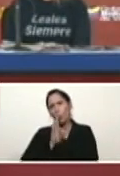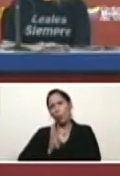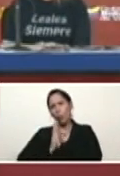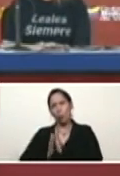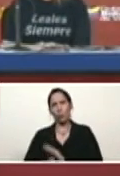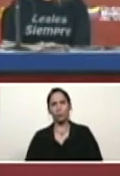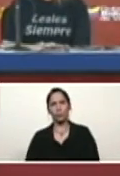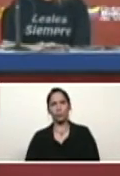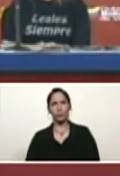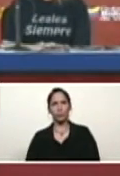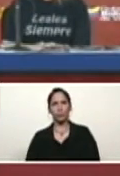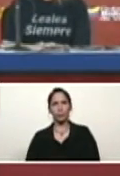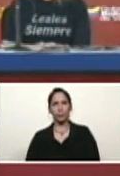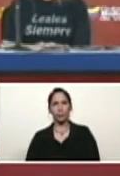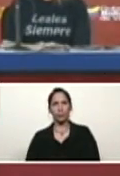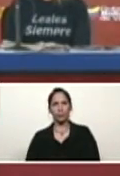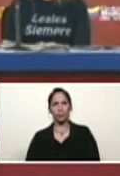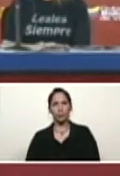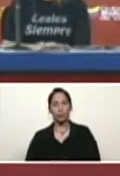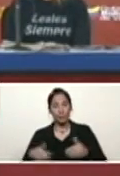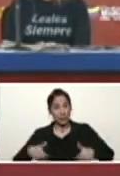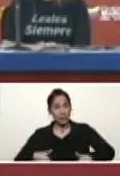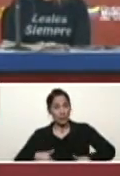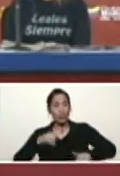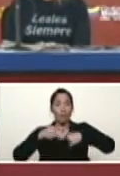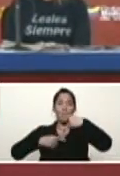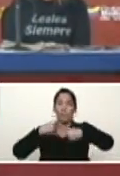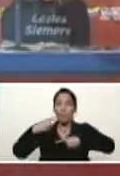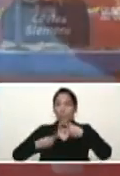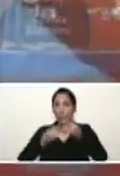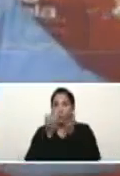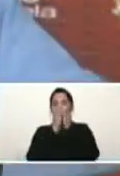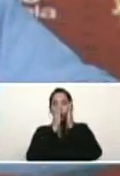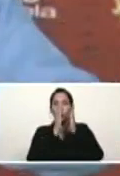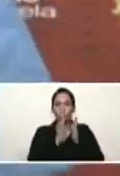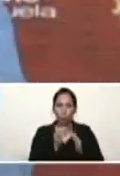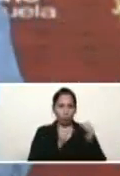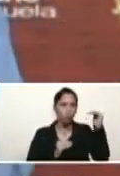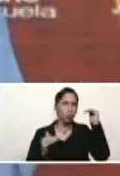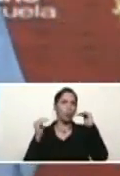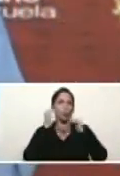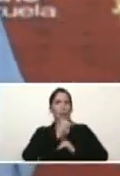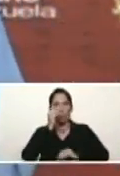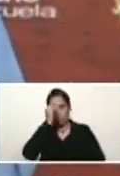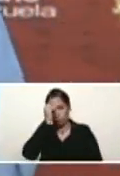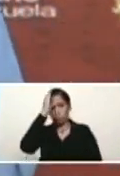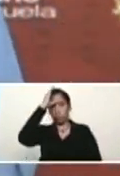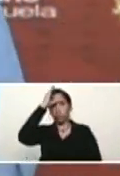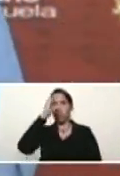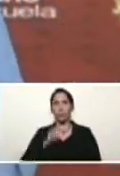entiendo. El esfuerzo diario del estudio, de la superación, del conocimiento.